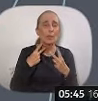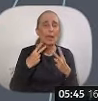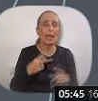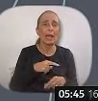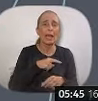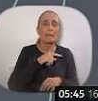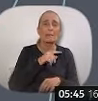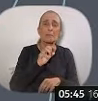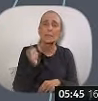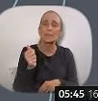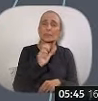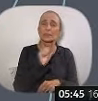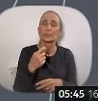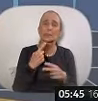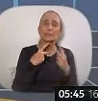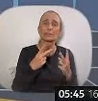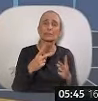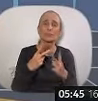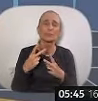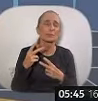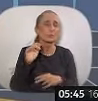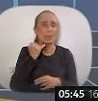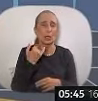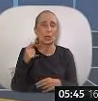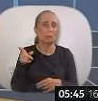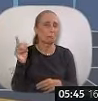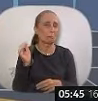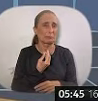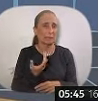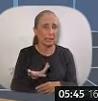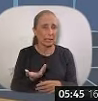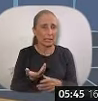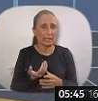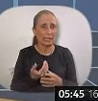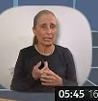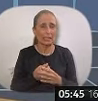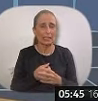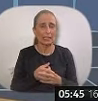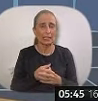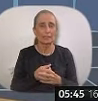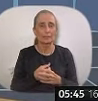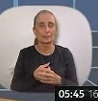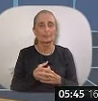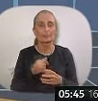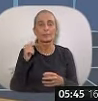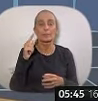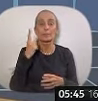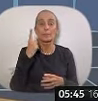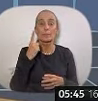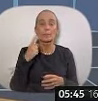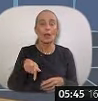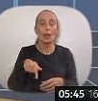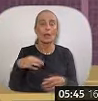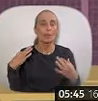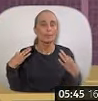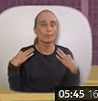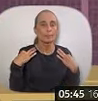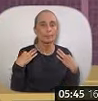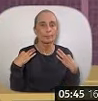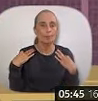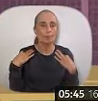meses. Tengo que asegurarme de que pierda. Estamos comenzando nuestro desfile de mascotas con estilo con la competencia de modas.